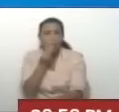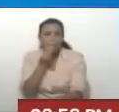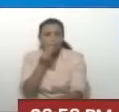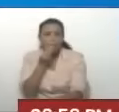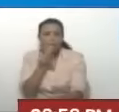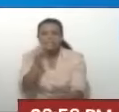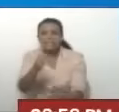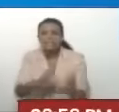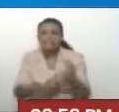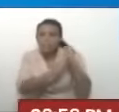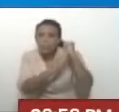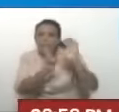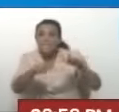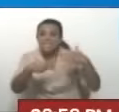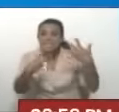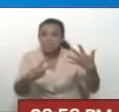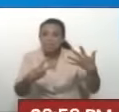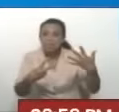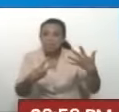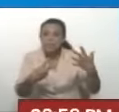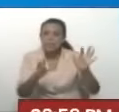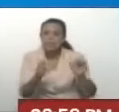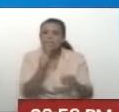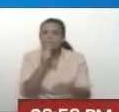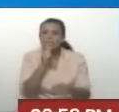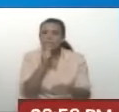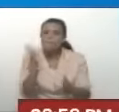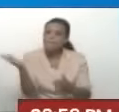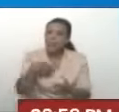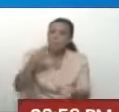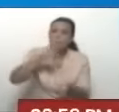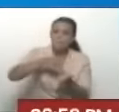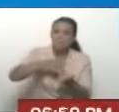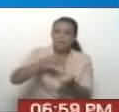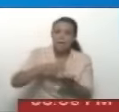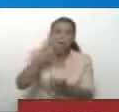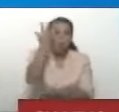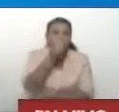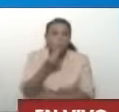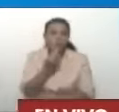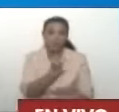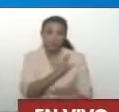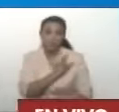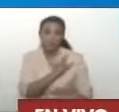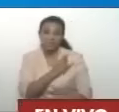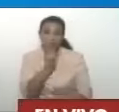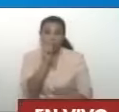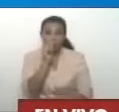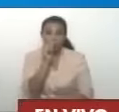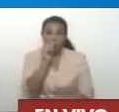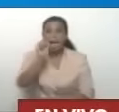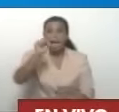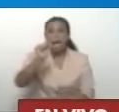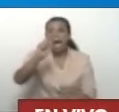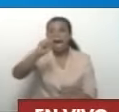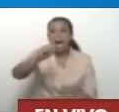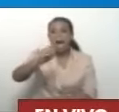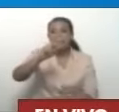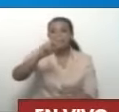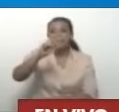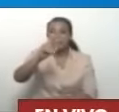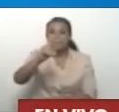las riendas del séptimo vértice. Vamos a participar el estudiante universitario Andy